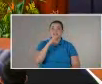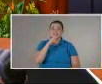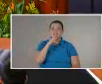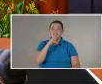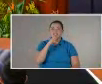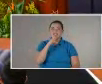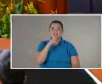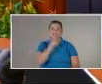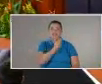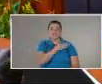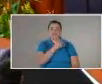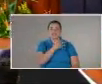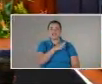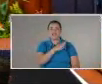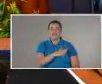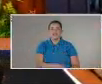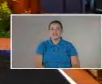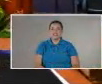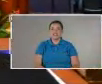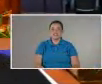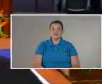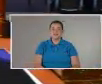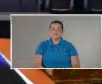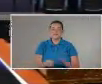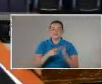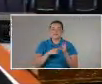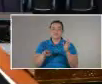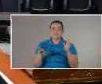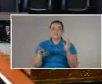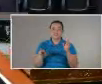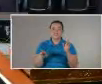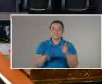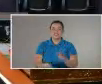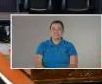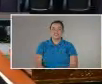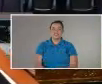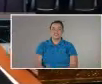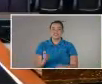los retiros, en especial si son a la orilla de la playa, ¿no?